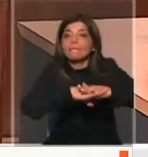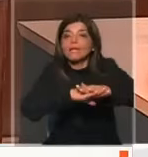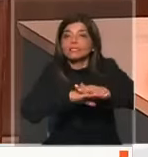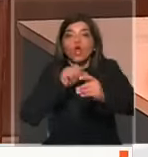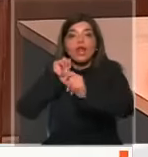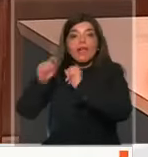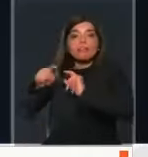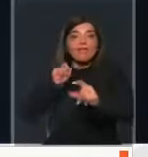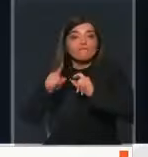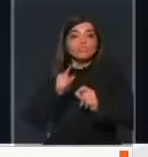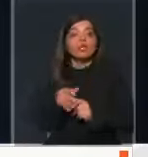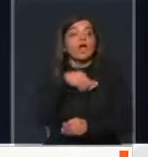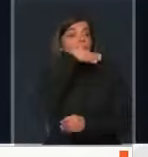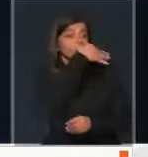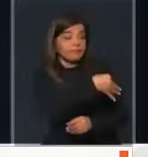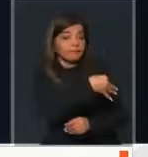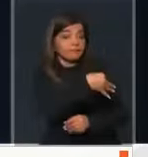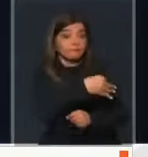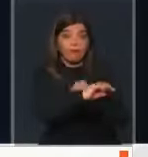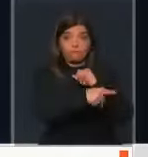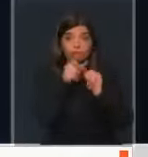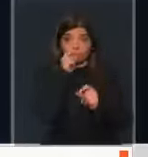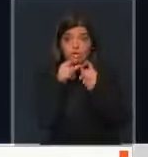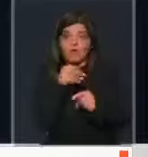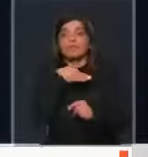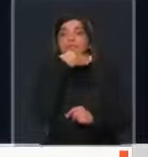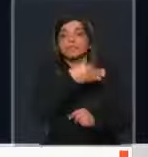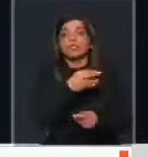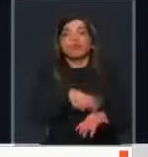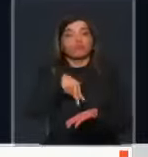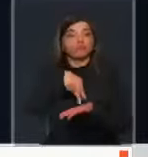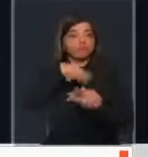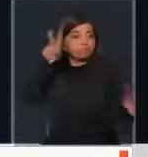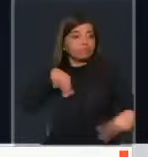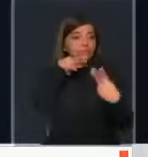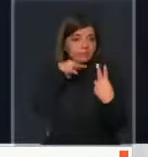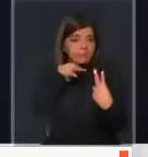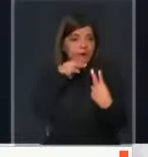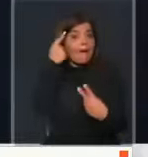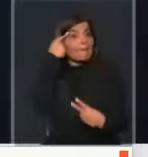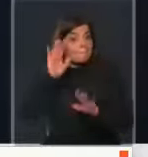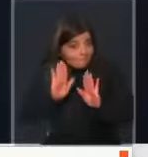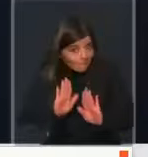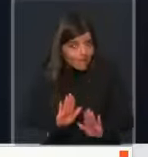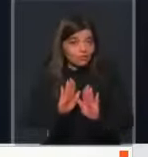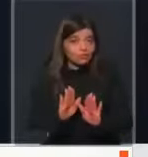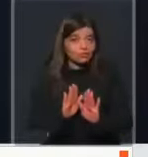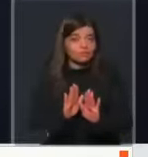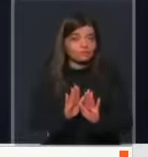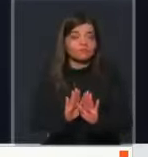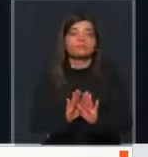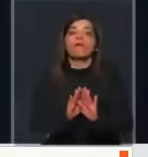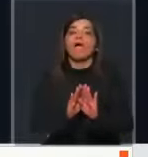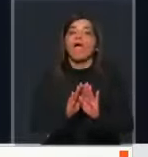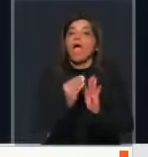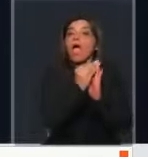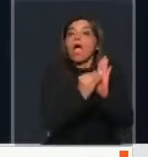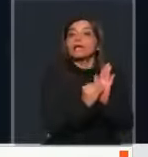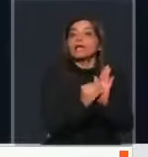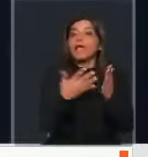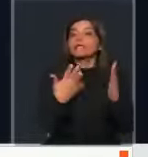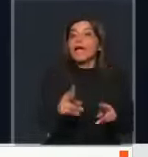Defensoría diciendo que esto sea presencial. Pero hay un precedente, ya se efectuó el primer